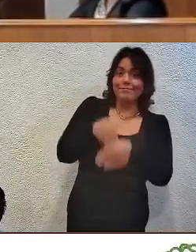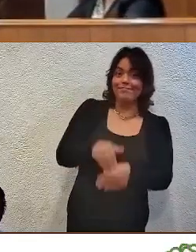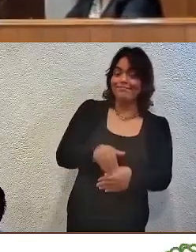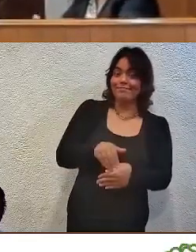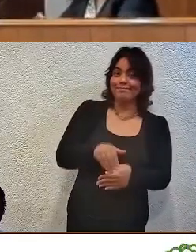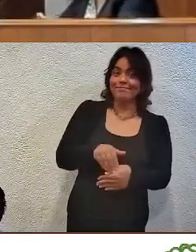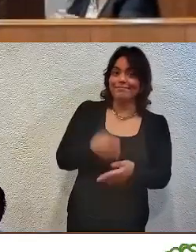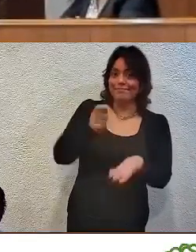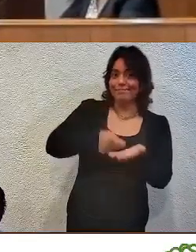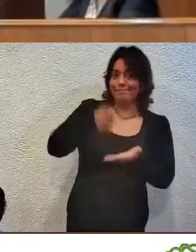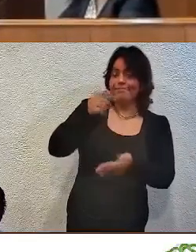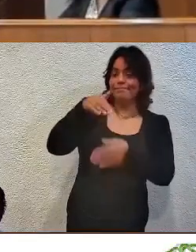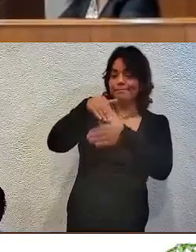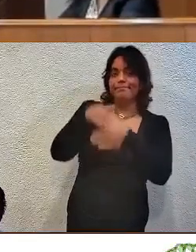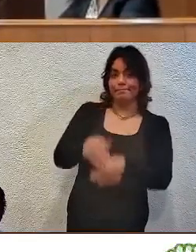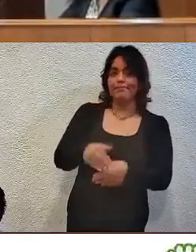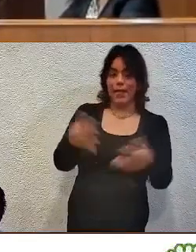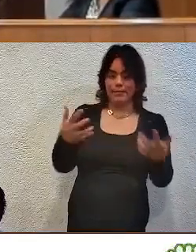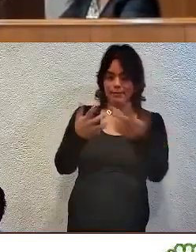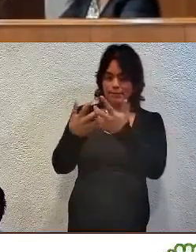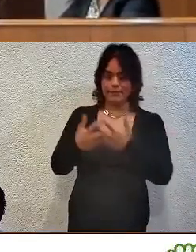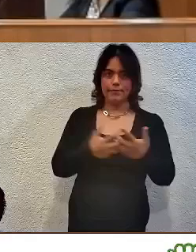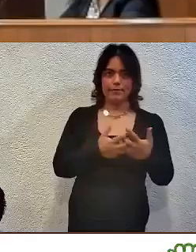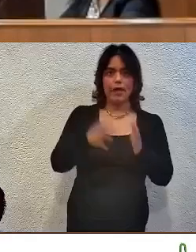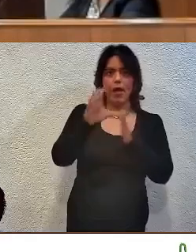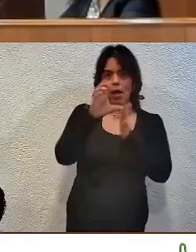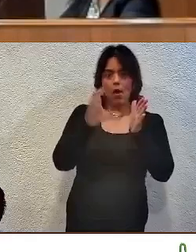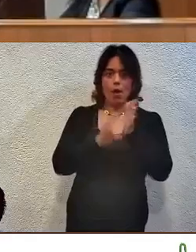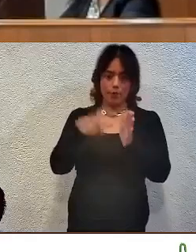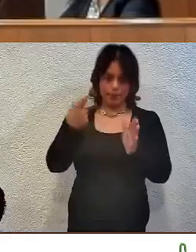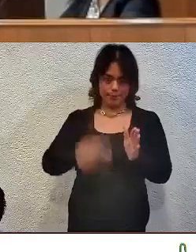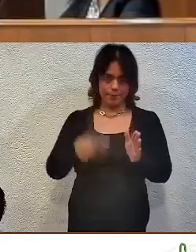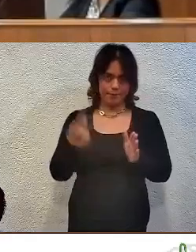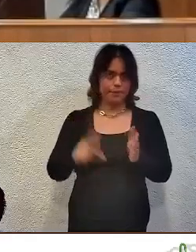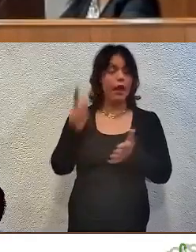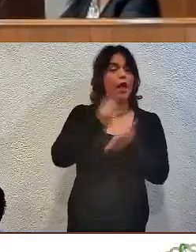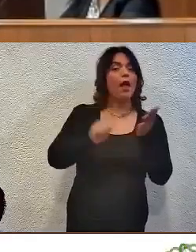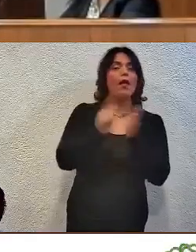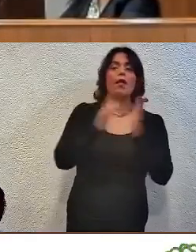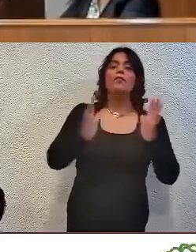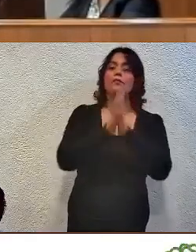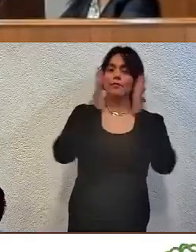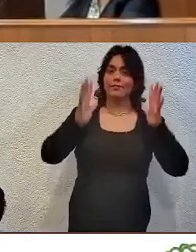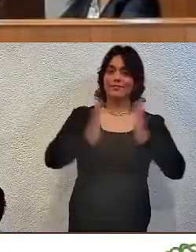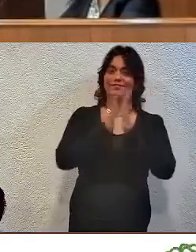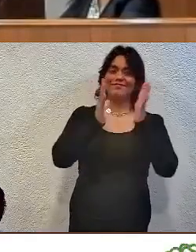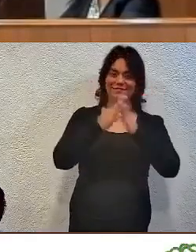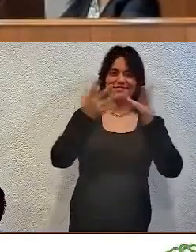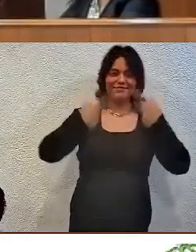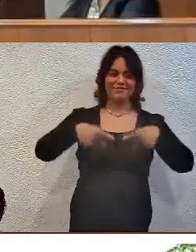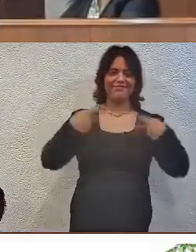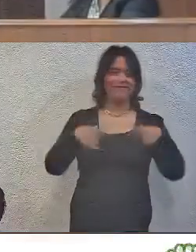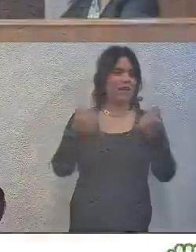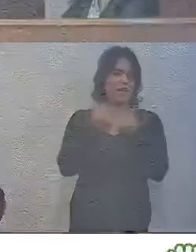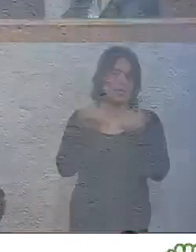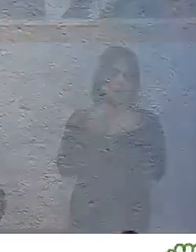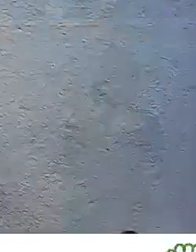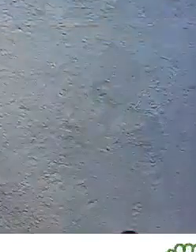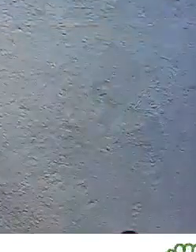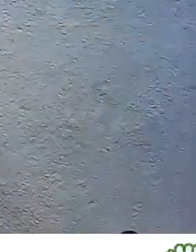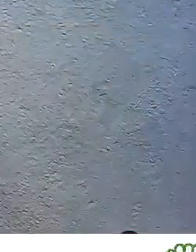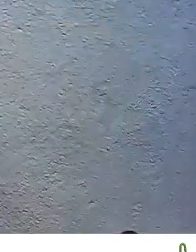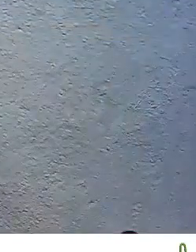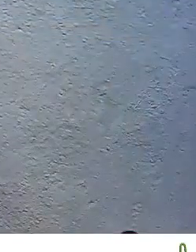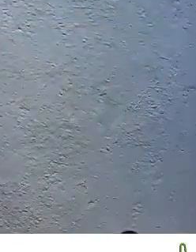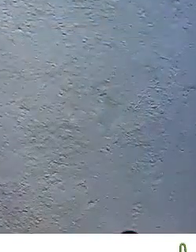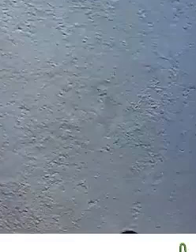tanto respecto de la armonización de la Constitución local como de la Ley de Participación Ciudadana, sin que ello implique pronunciamiento alguno sobre